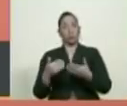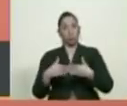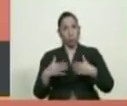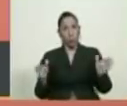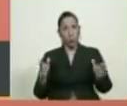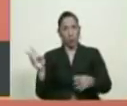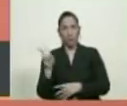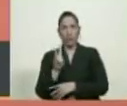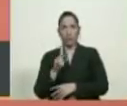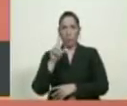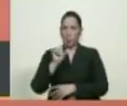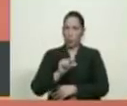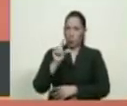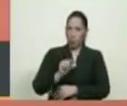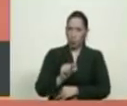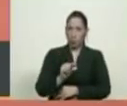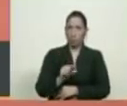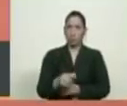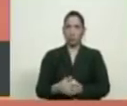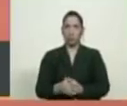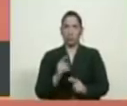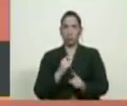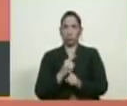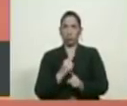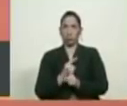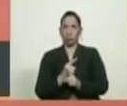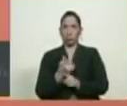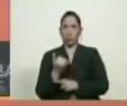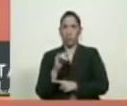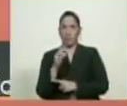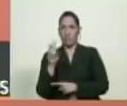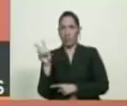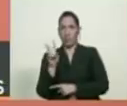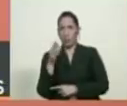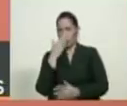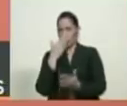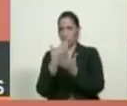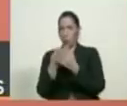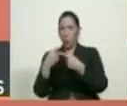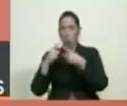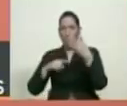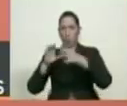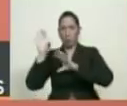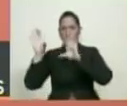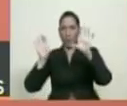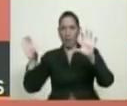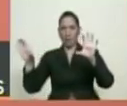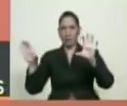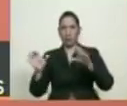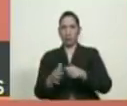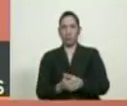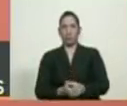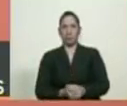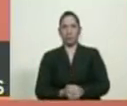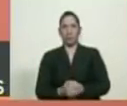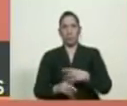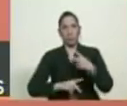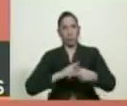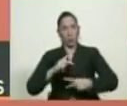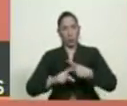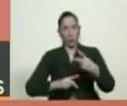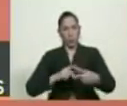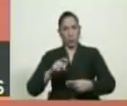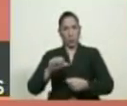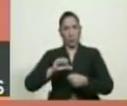es una ventaja competitiva que tiene Venezuela respecto a otros países y sobre todo como país productor de